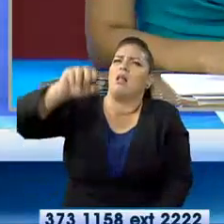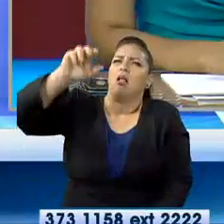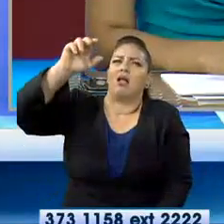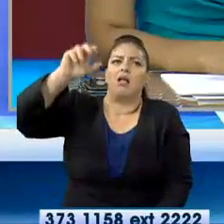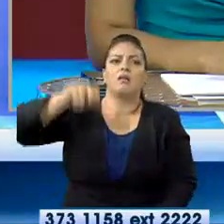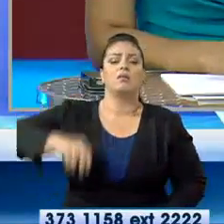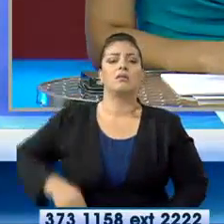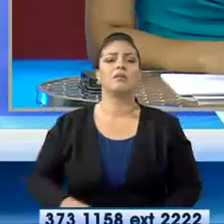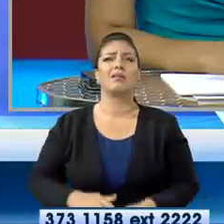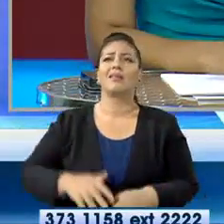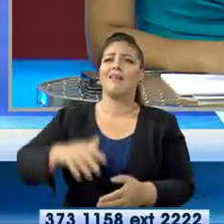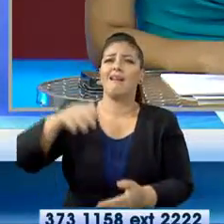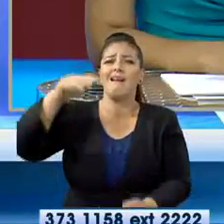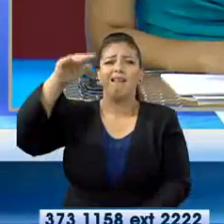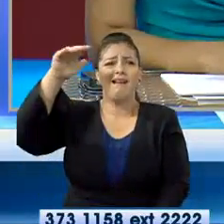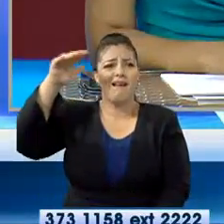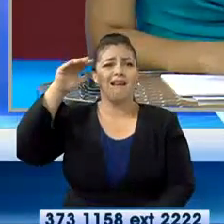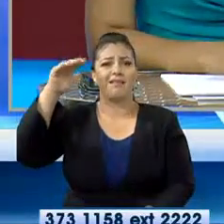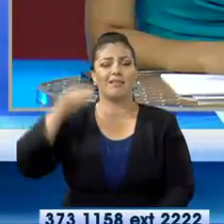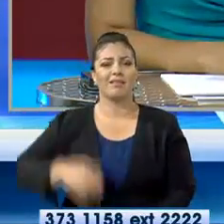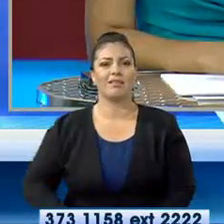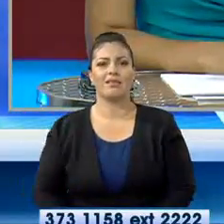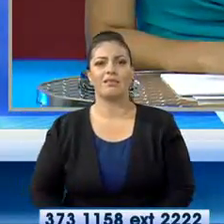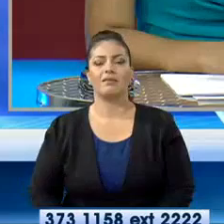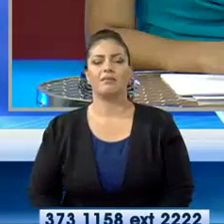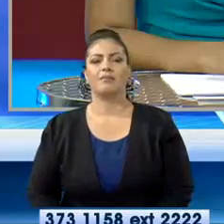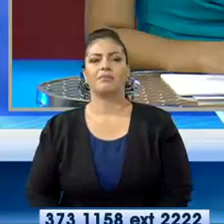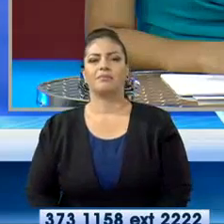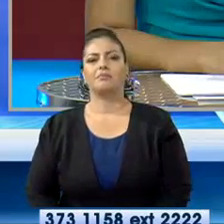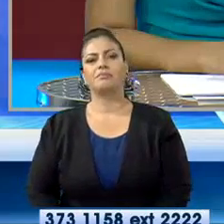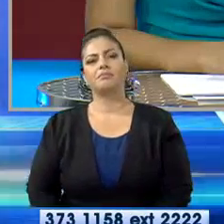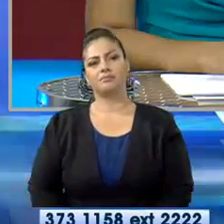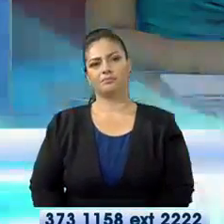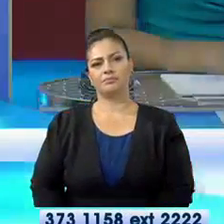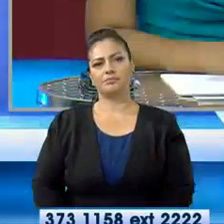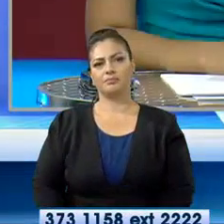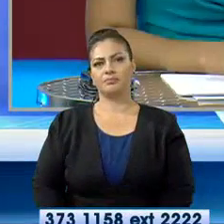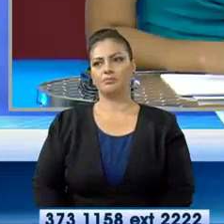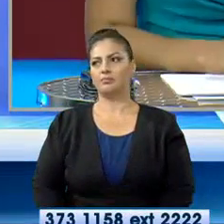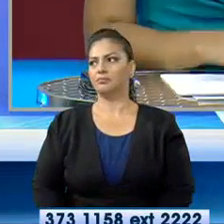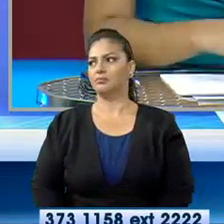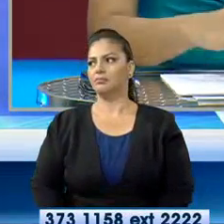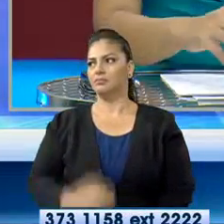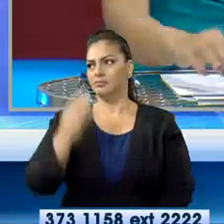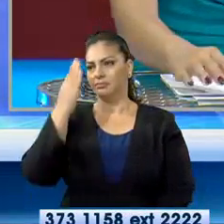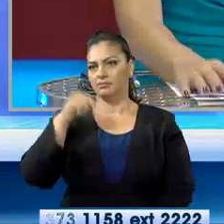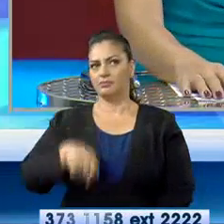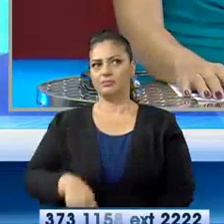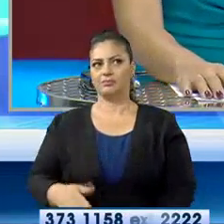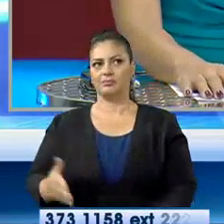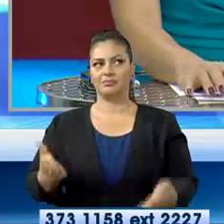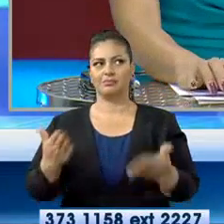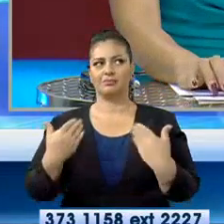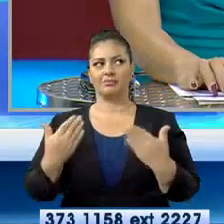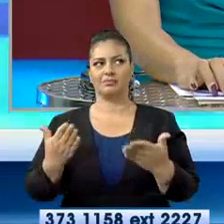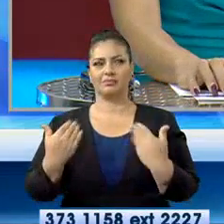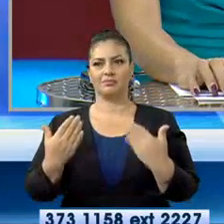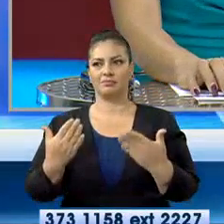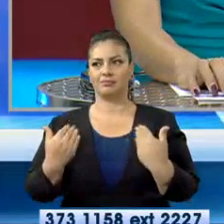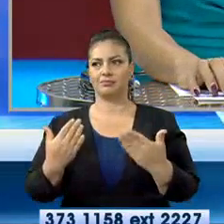de los años viejos gigantes que se va a abrir ya en pocos días aquí en Guayaquil. Obviamente un